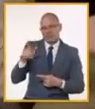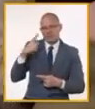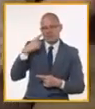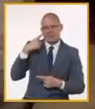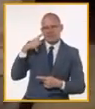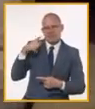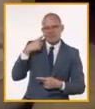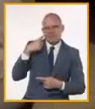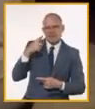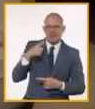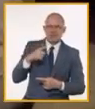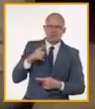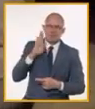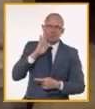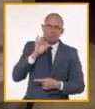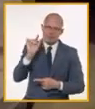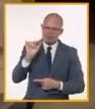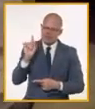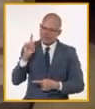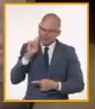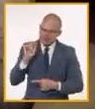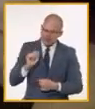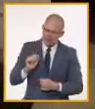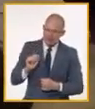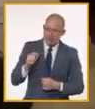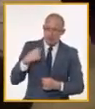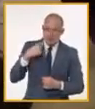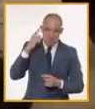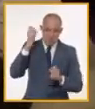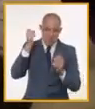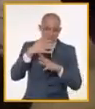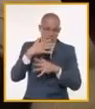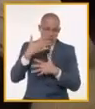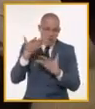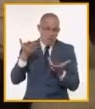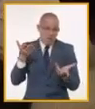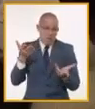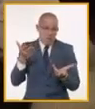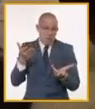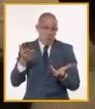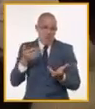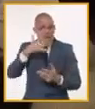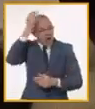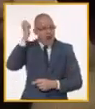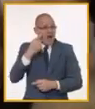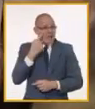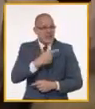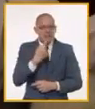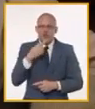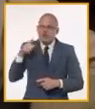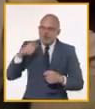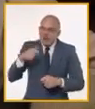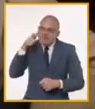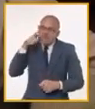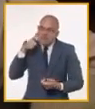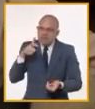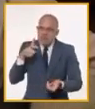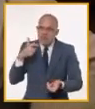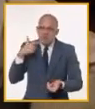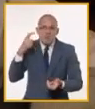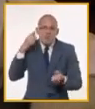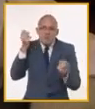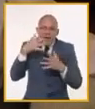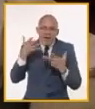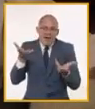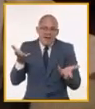mí no me hablaron de eso y yo no sabía nada. Y es verdad, yo traté de verlo él mismo que La Habana en aquella época, él tuvo que irse otra vez